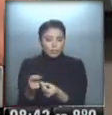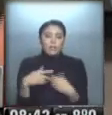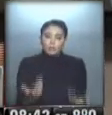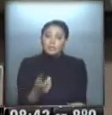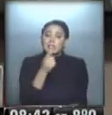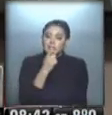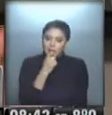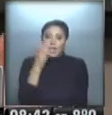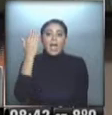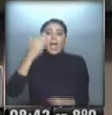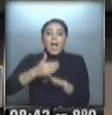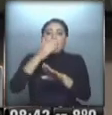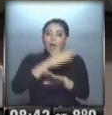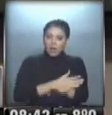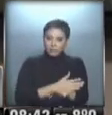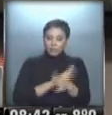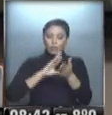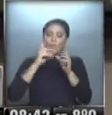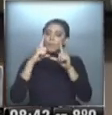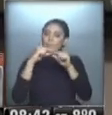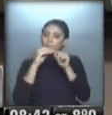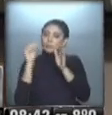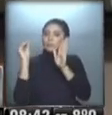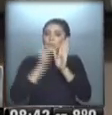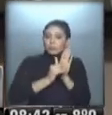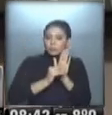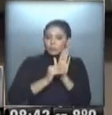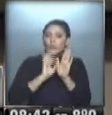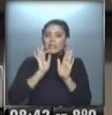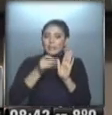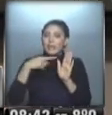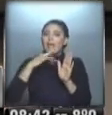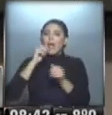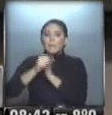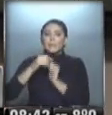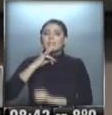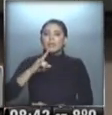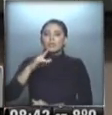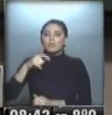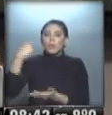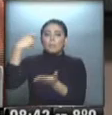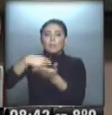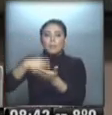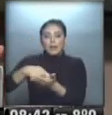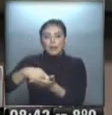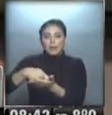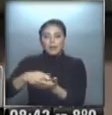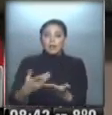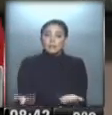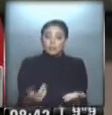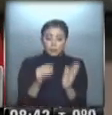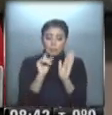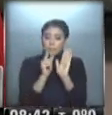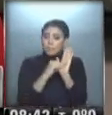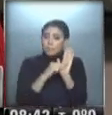si estaba establecido una una manera de calcular el monto que debían devolverle a los clientes bueno que ese